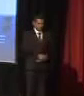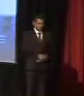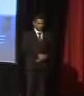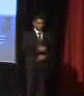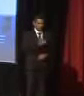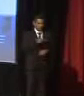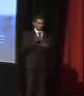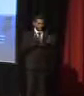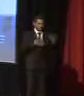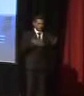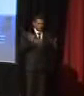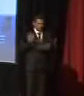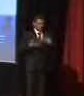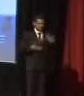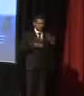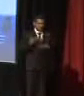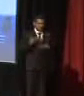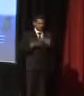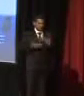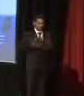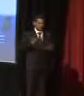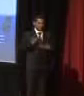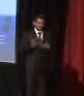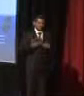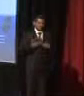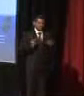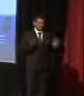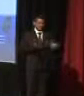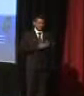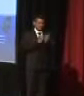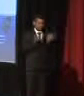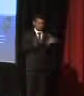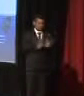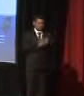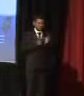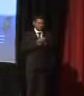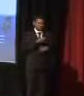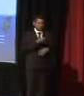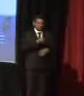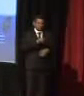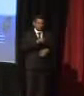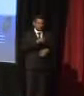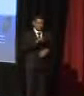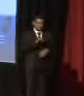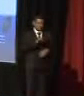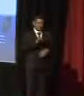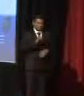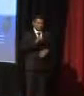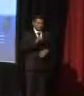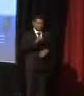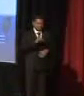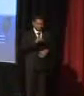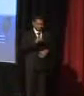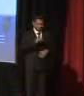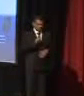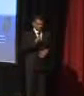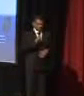esta oportunidad de participar como moderadora en esta mesa